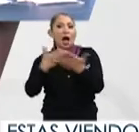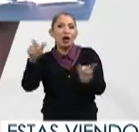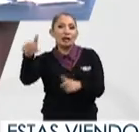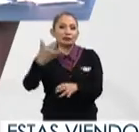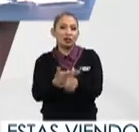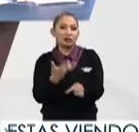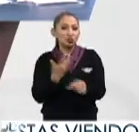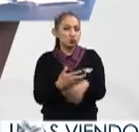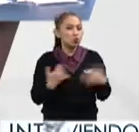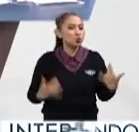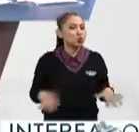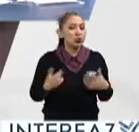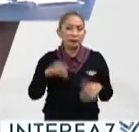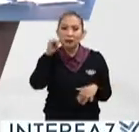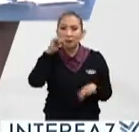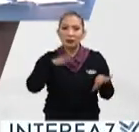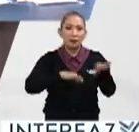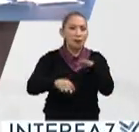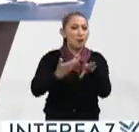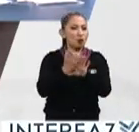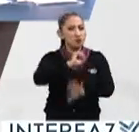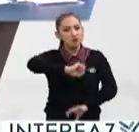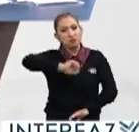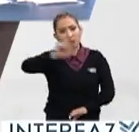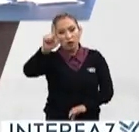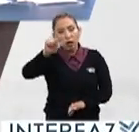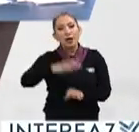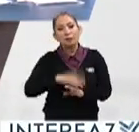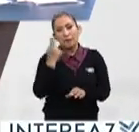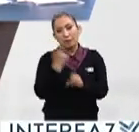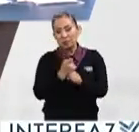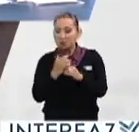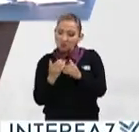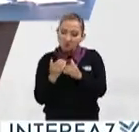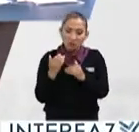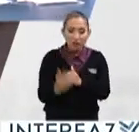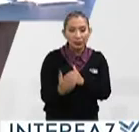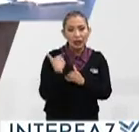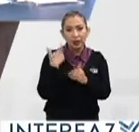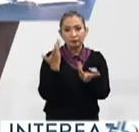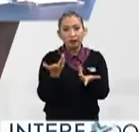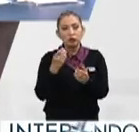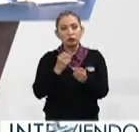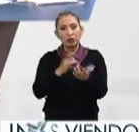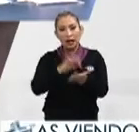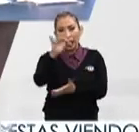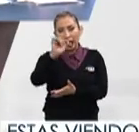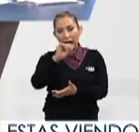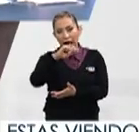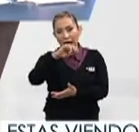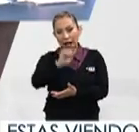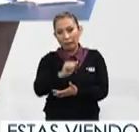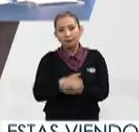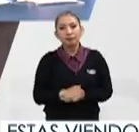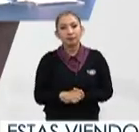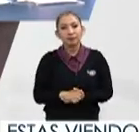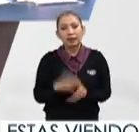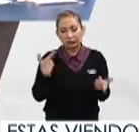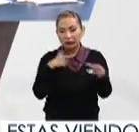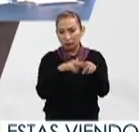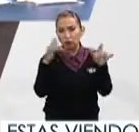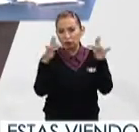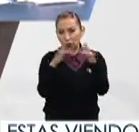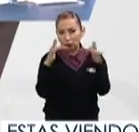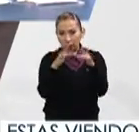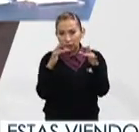ya en Estados Unidos, haciendo como siempre un trabajo muy profesional en primera línea desde la barrera. Muchísimas gracias, Ana Cristina. Pues estaremos